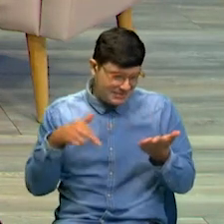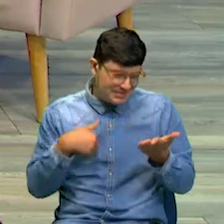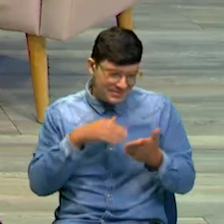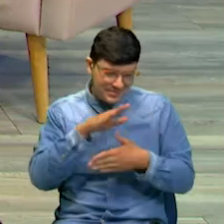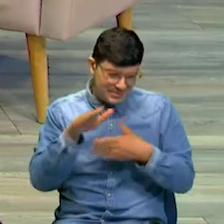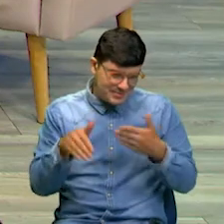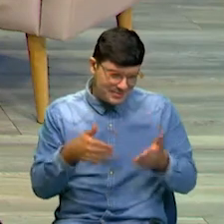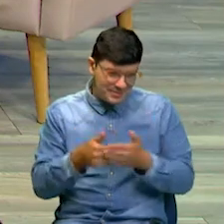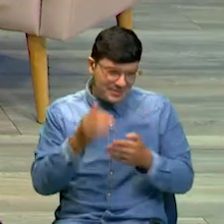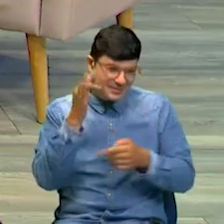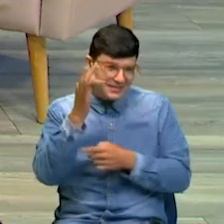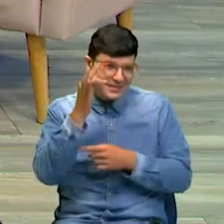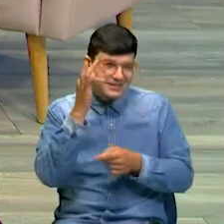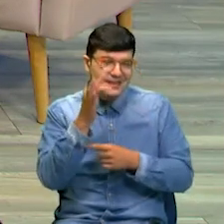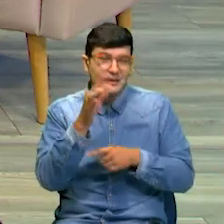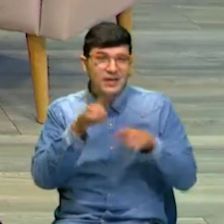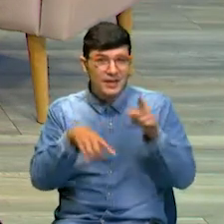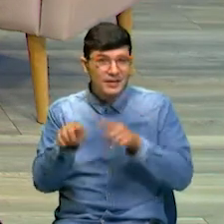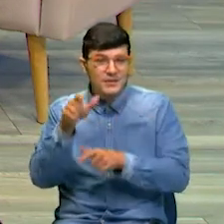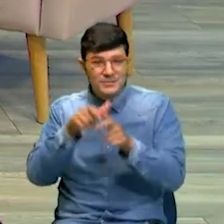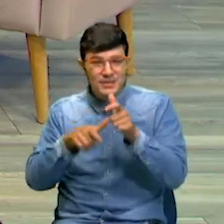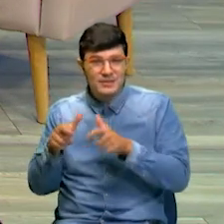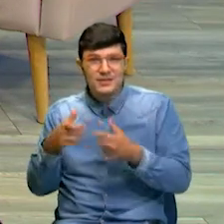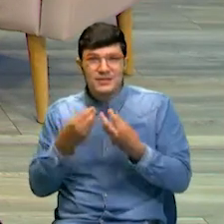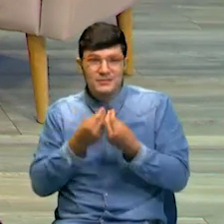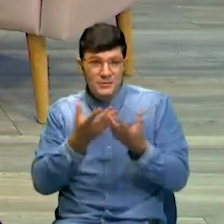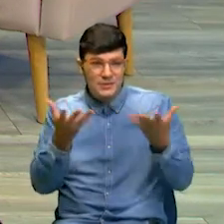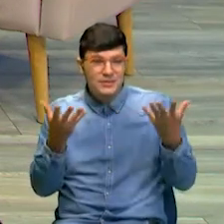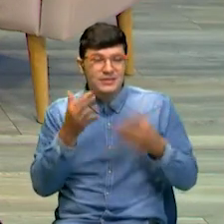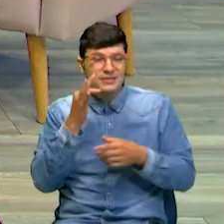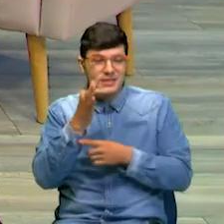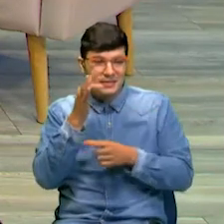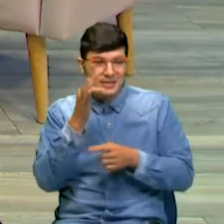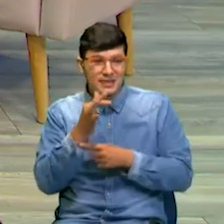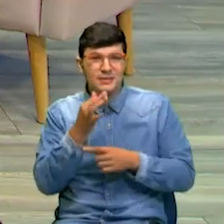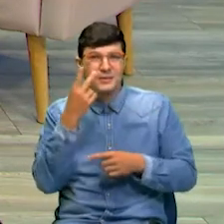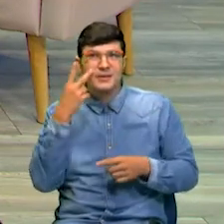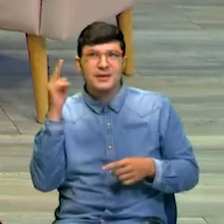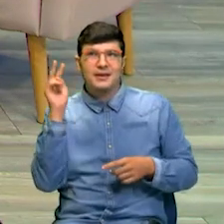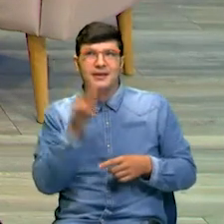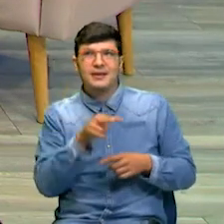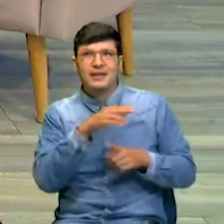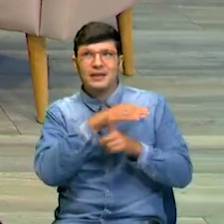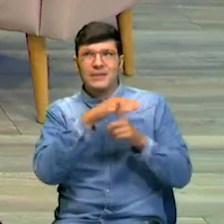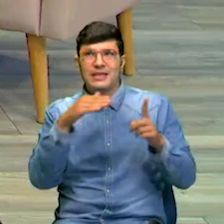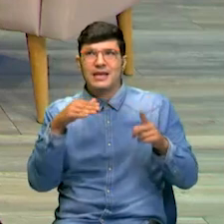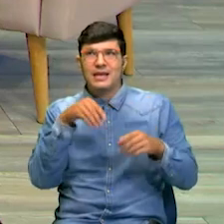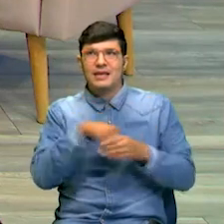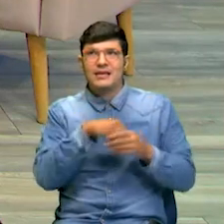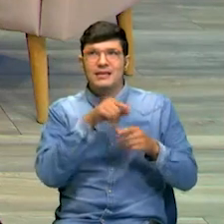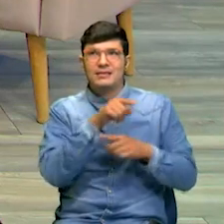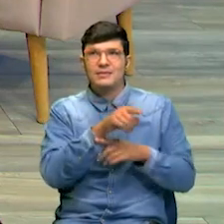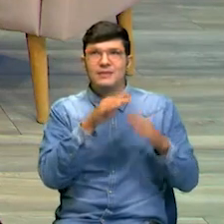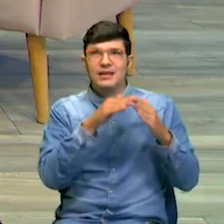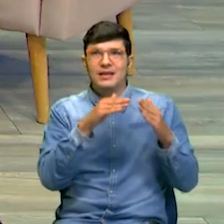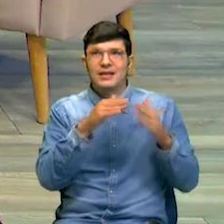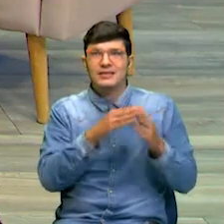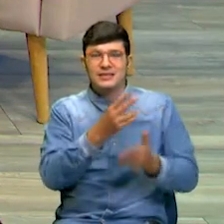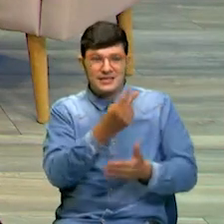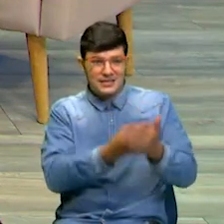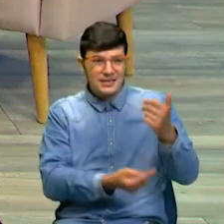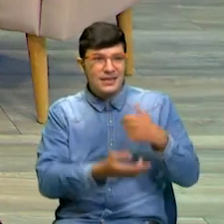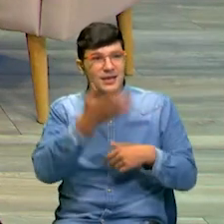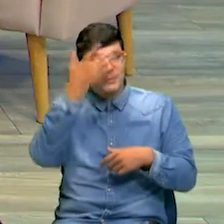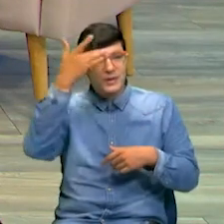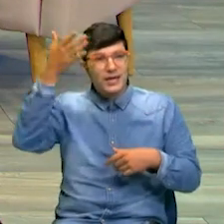somos testigos, y hay gente, muchos, muchos testigos, de que la mitad de la casa es de ellos dos,